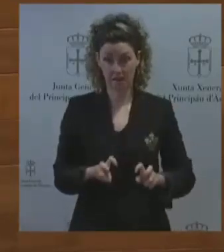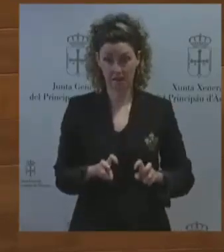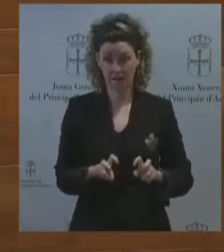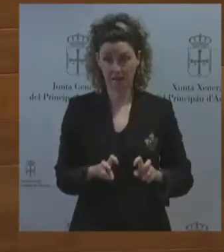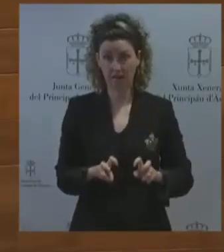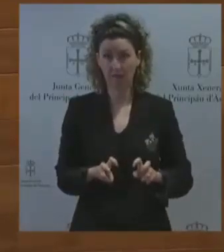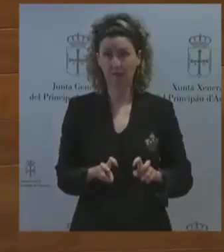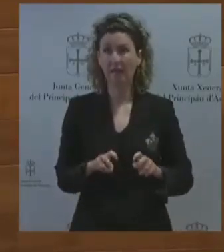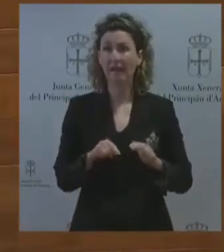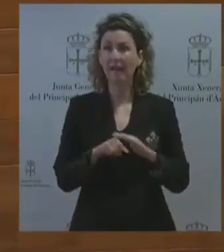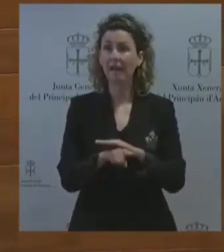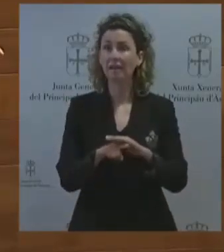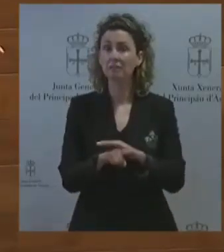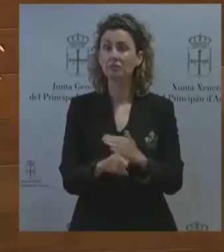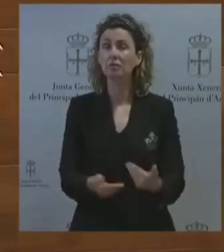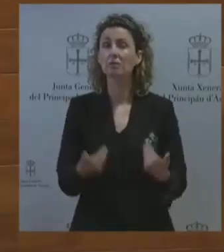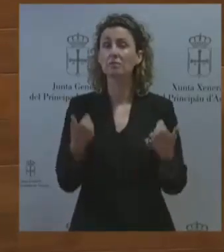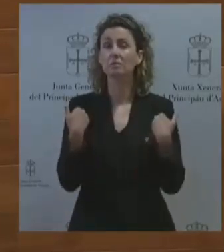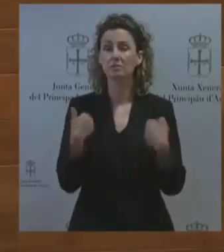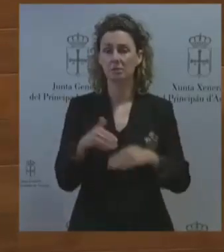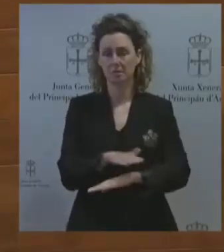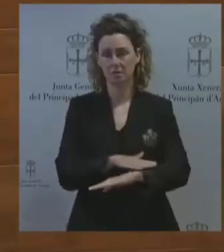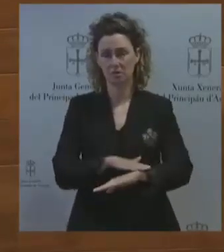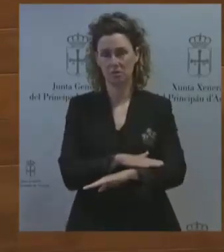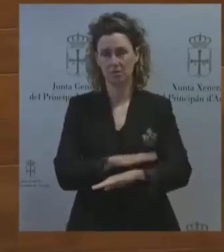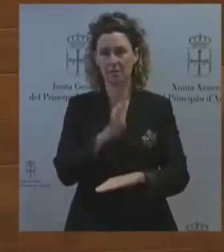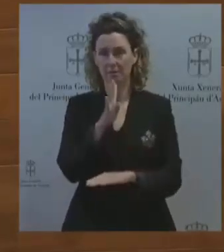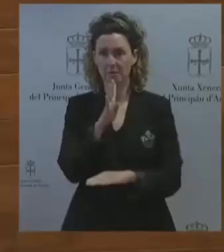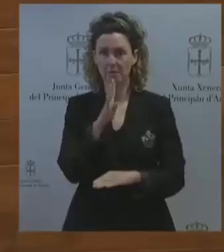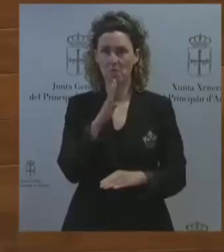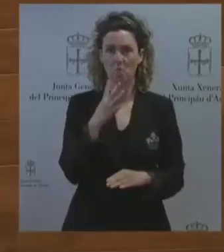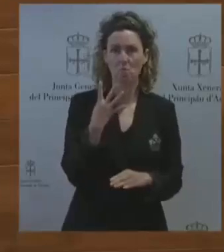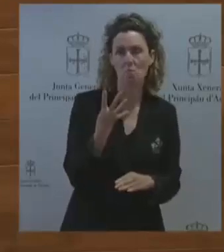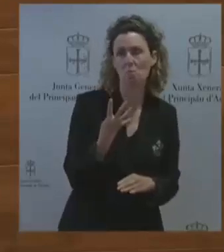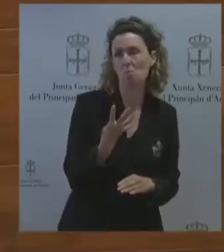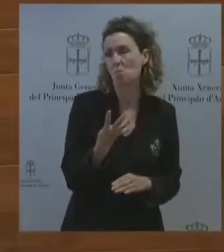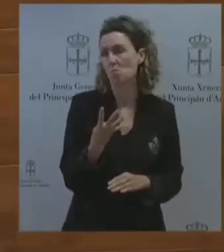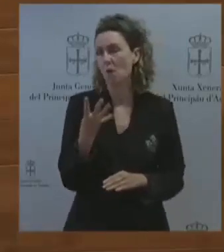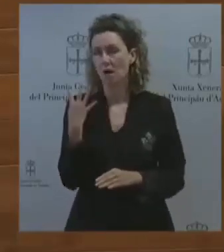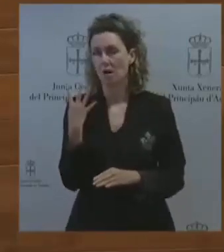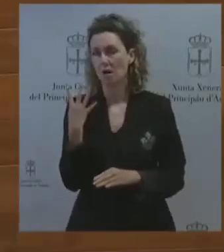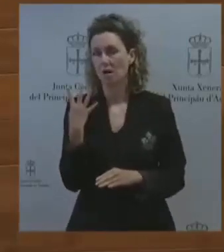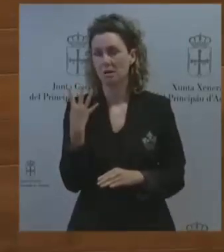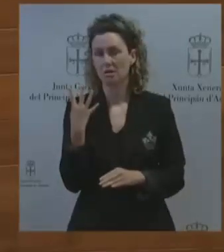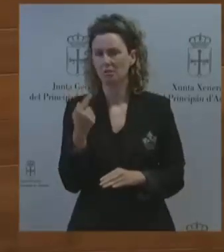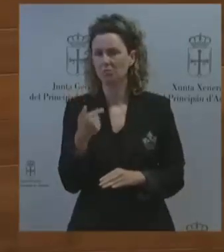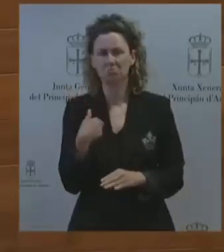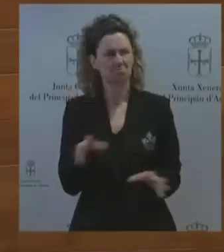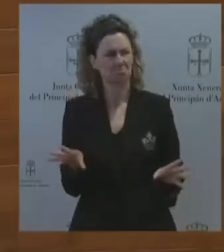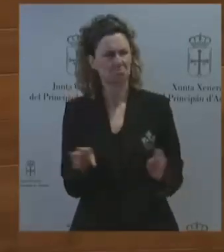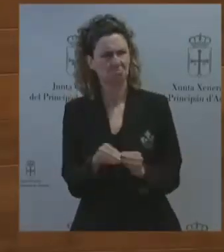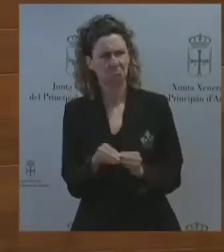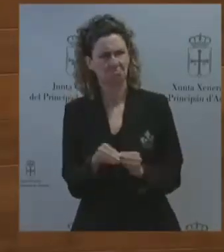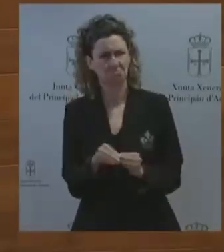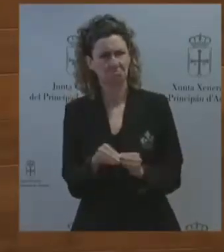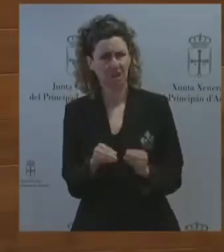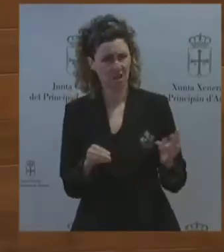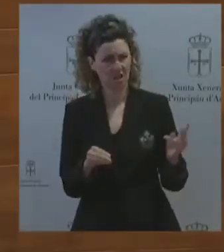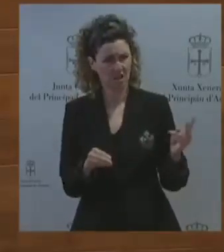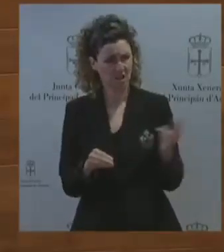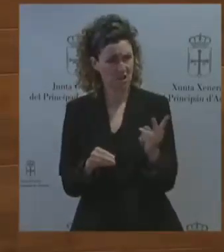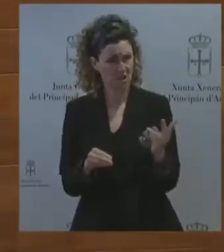durante estos 4 años, yo solamente llego a una conclusión, y es que usted y su partido son felices viendo a